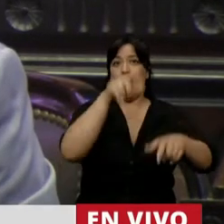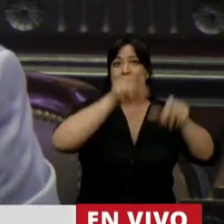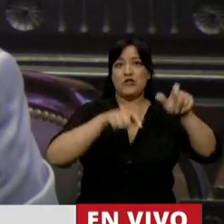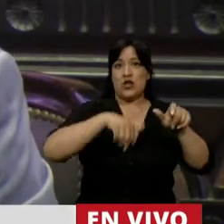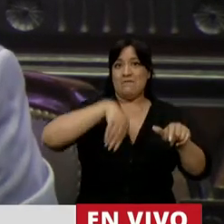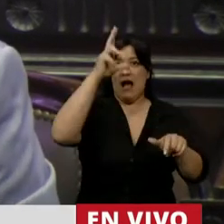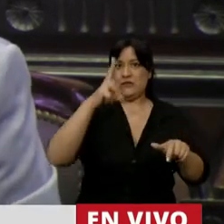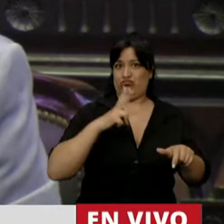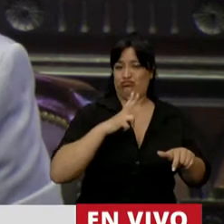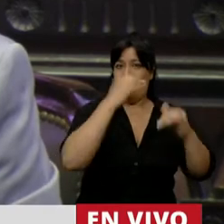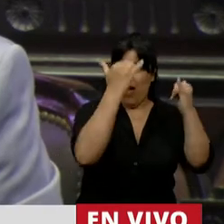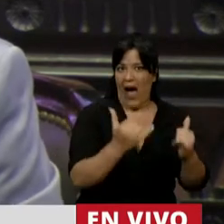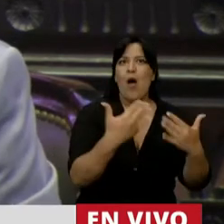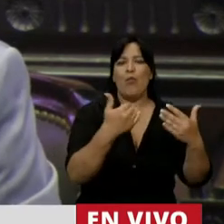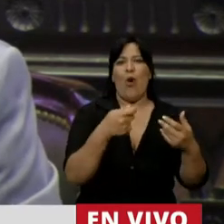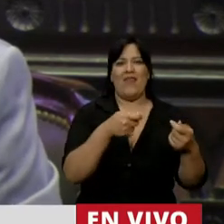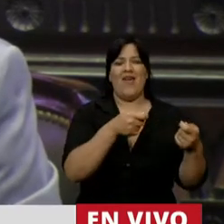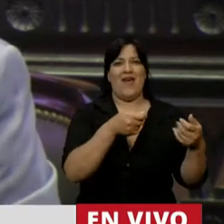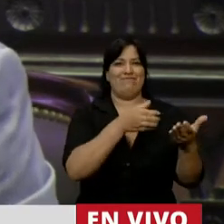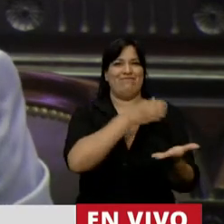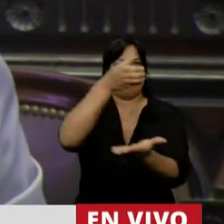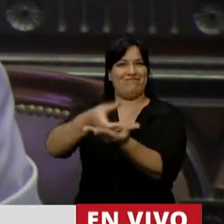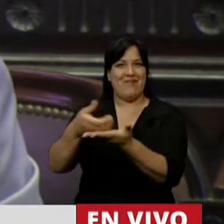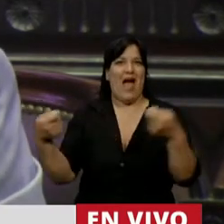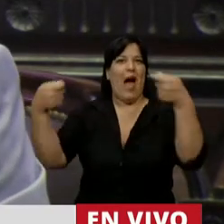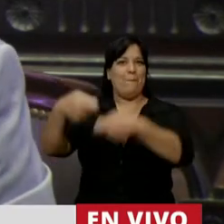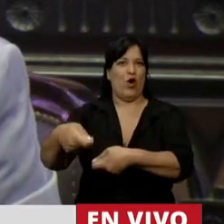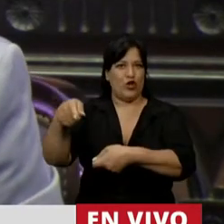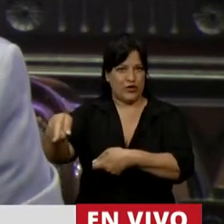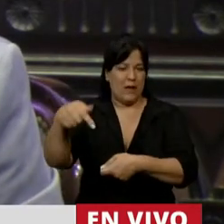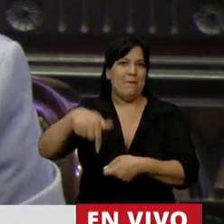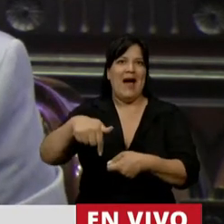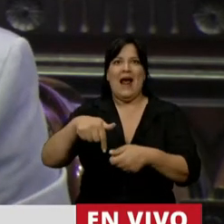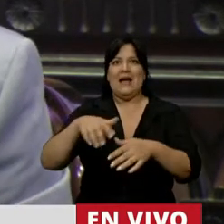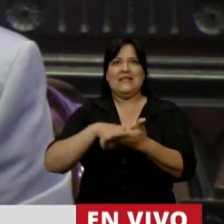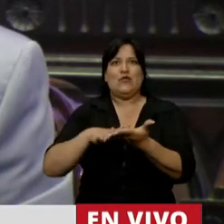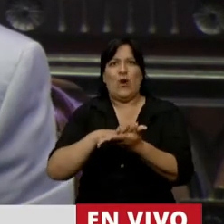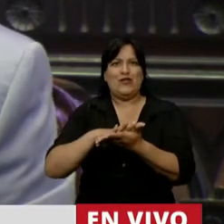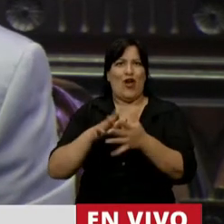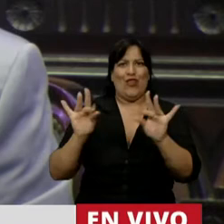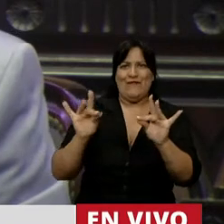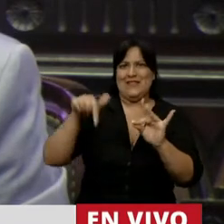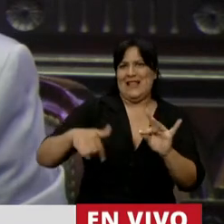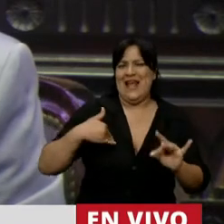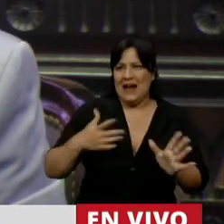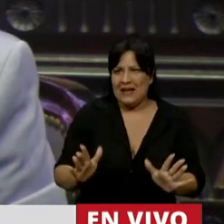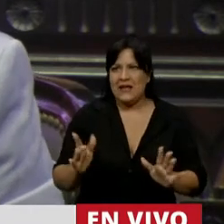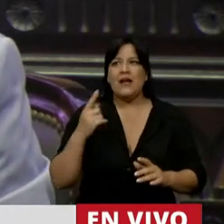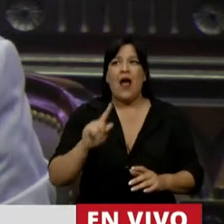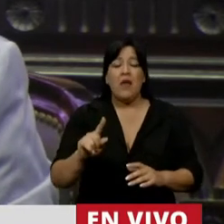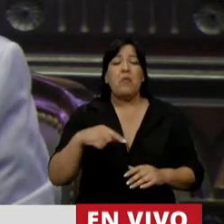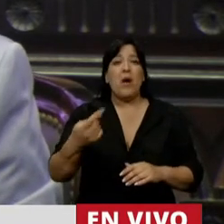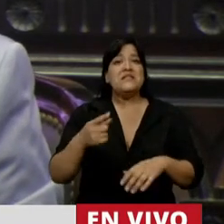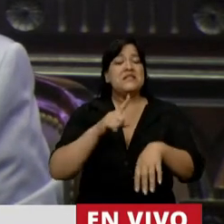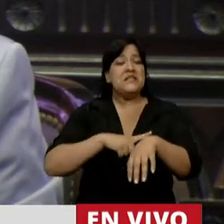un aporte en esta situación tan excepcional que está viviendo el mundo y la Argentina? Pero transcurrió el tiempo, llegó el proyecto a